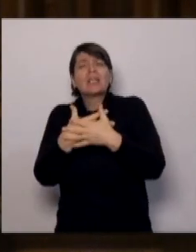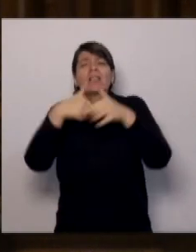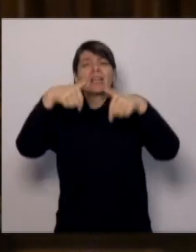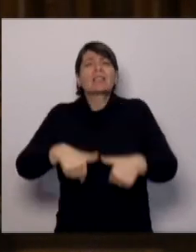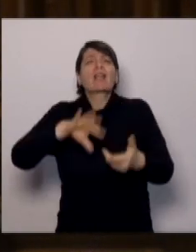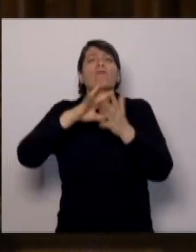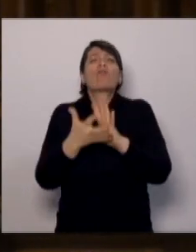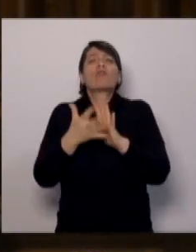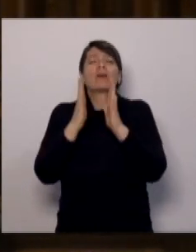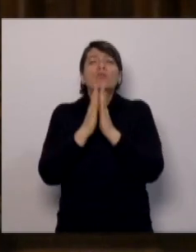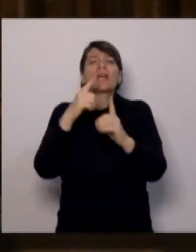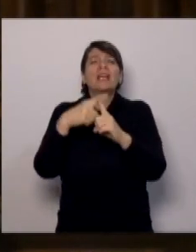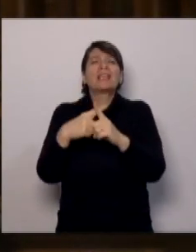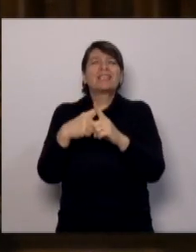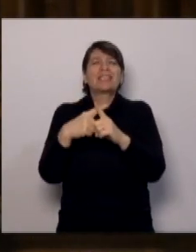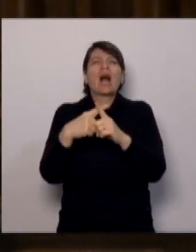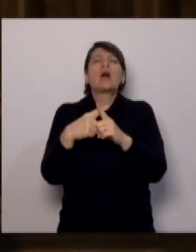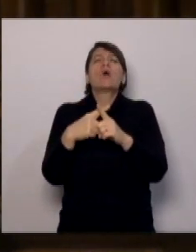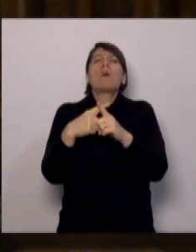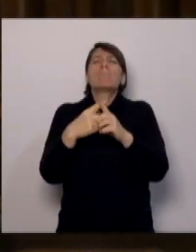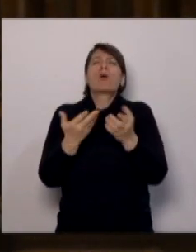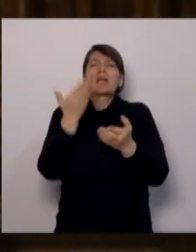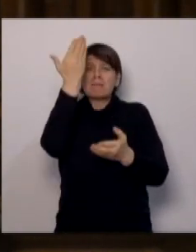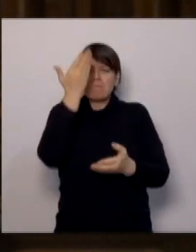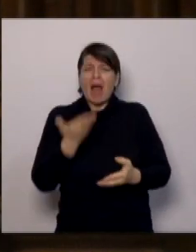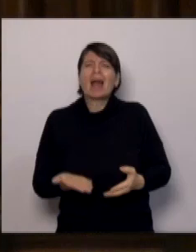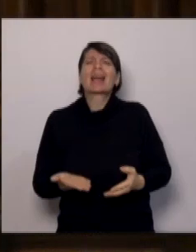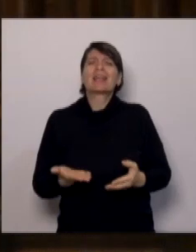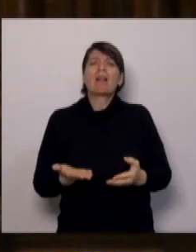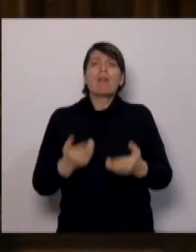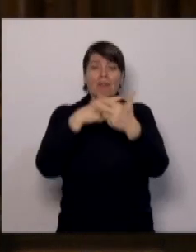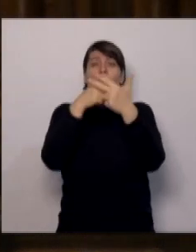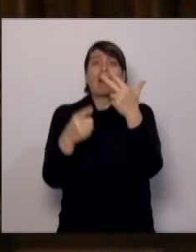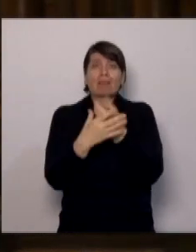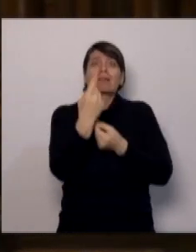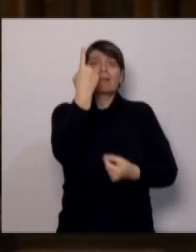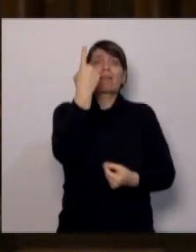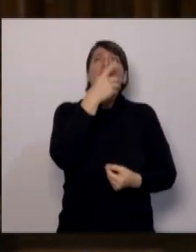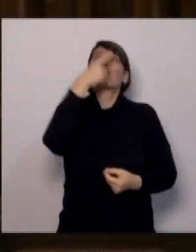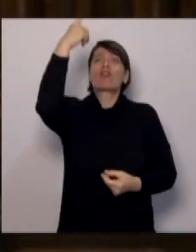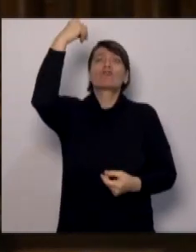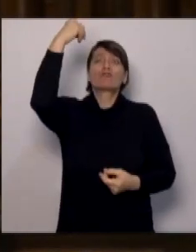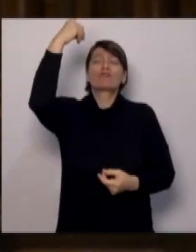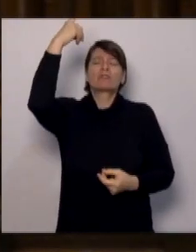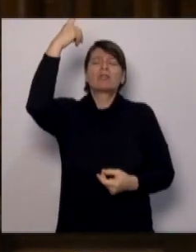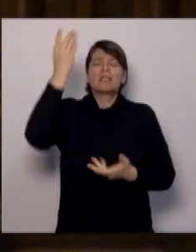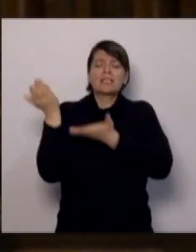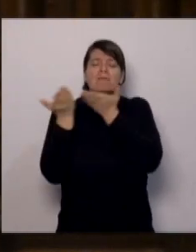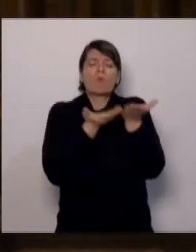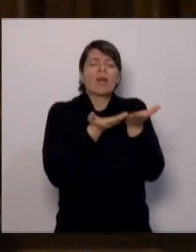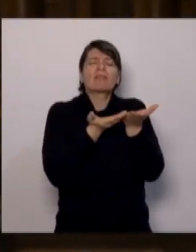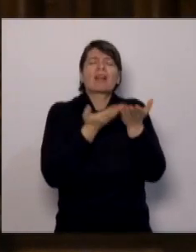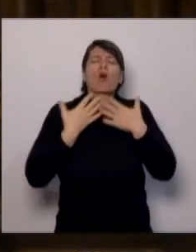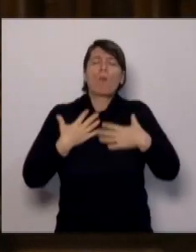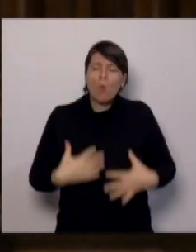modo, tu Iglesia, congregada por virtud y a imagen de la Trinidad, se muestra ante el